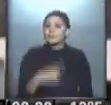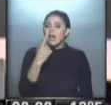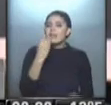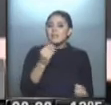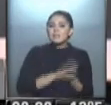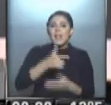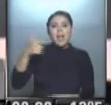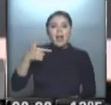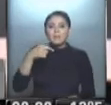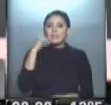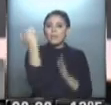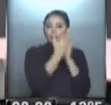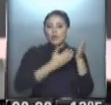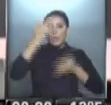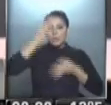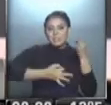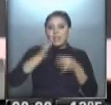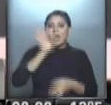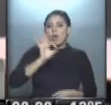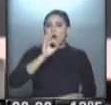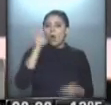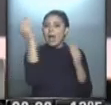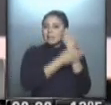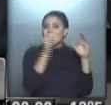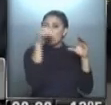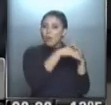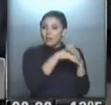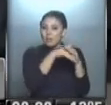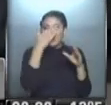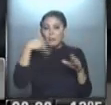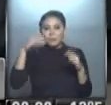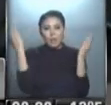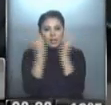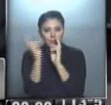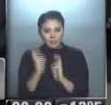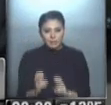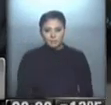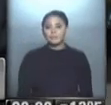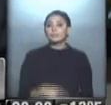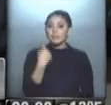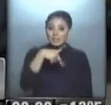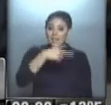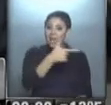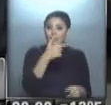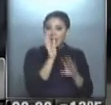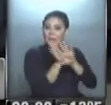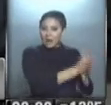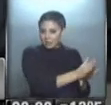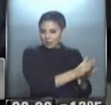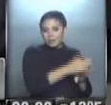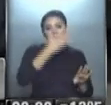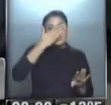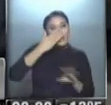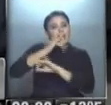que forman parte de procesos judiciales o que forman parte de un expediente cuando esas armas nosotros las apartamos e informamos a